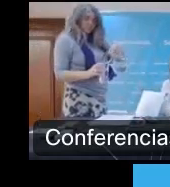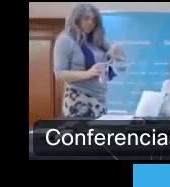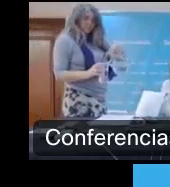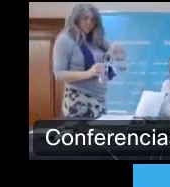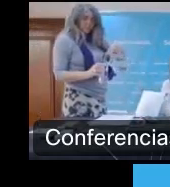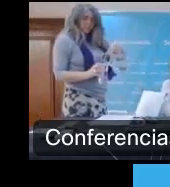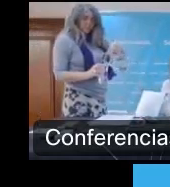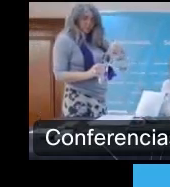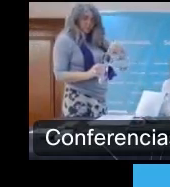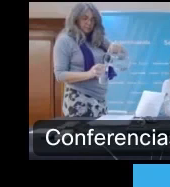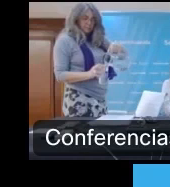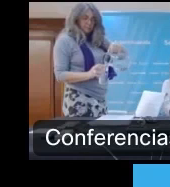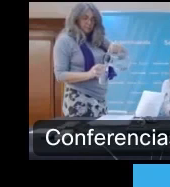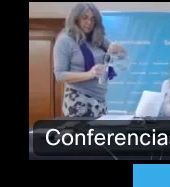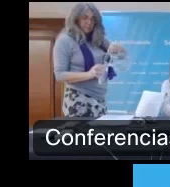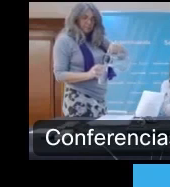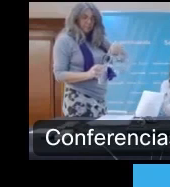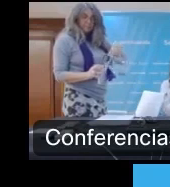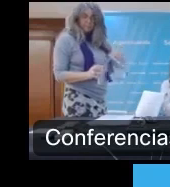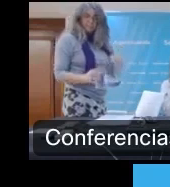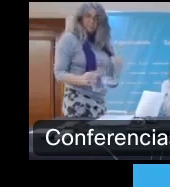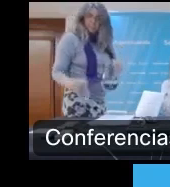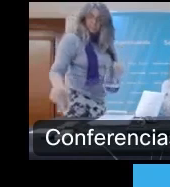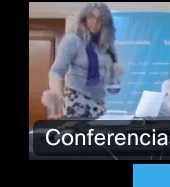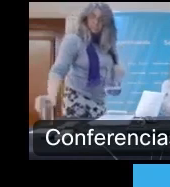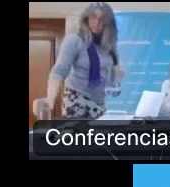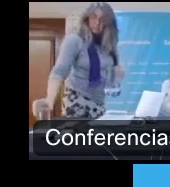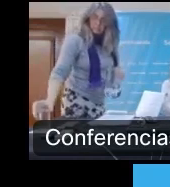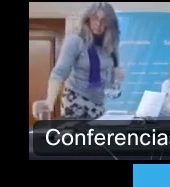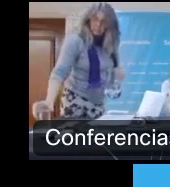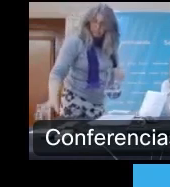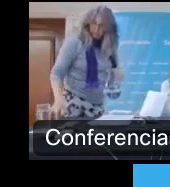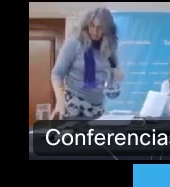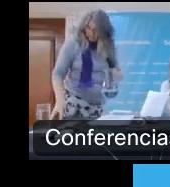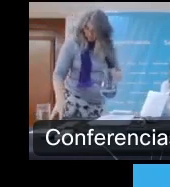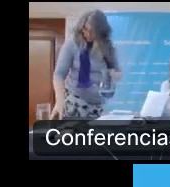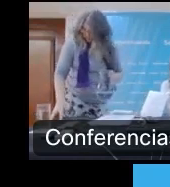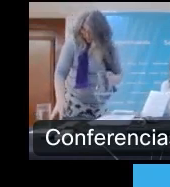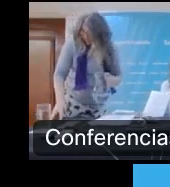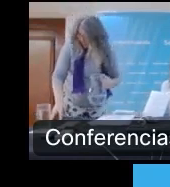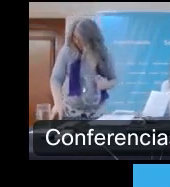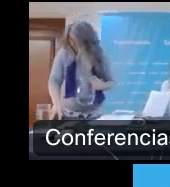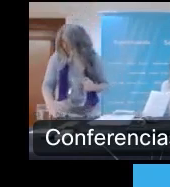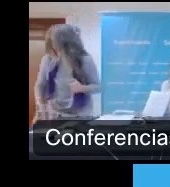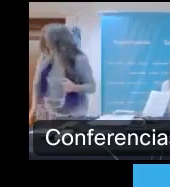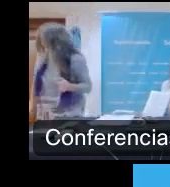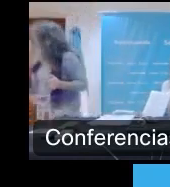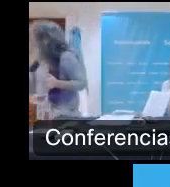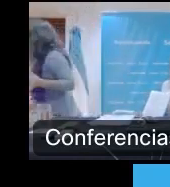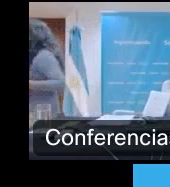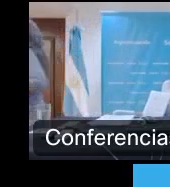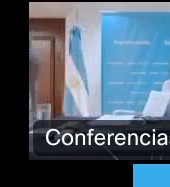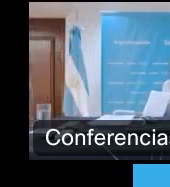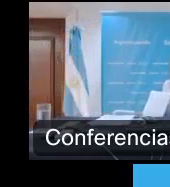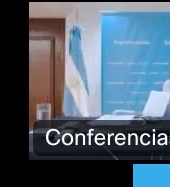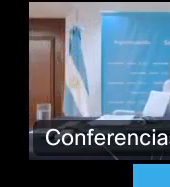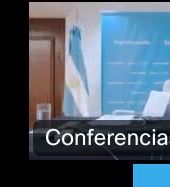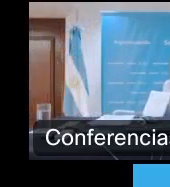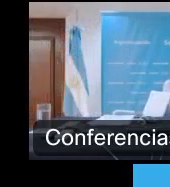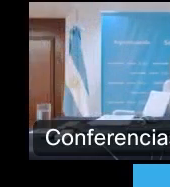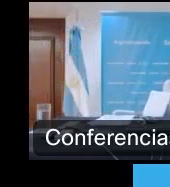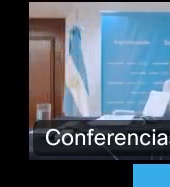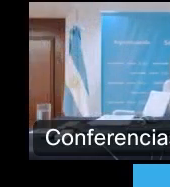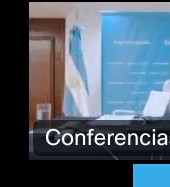dos paradigmas, el ético-jurídico o el médico-sanitario, es que dejan a las personas